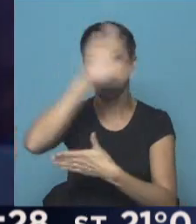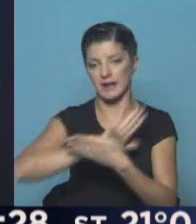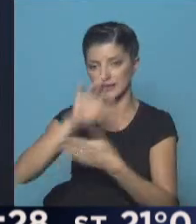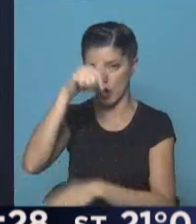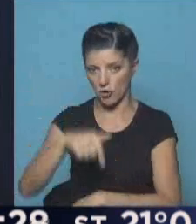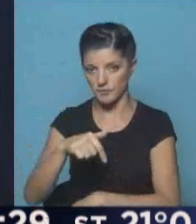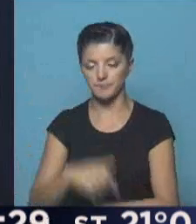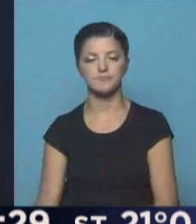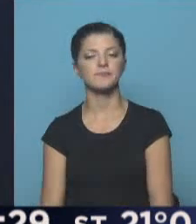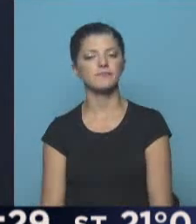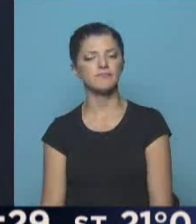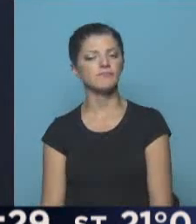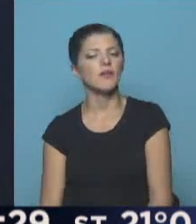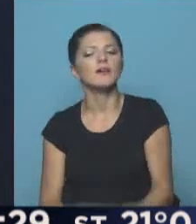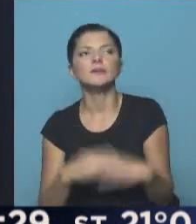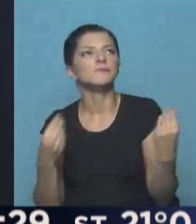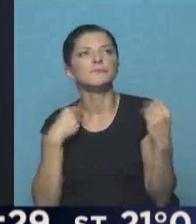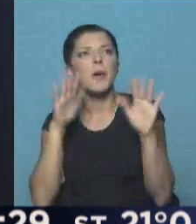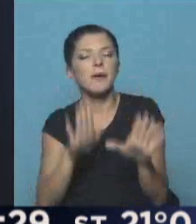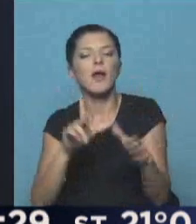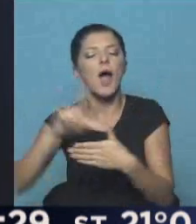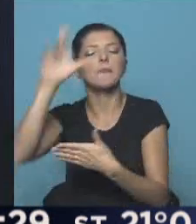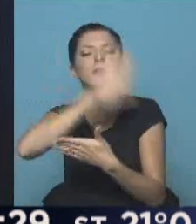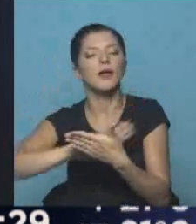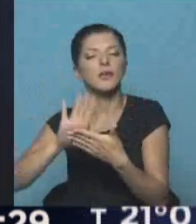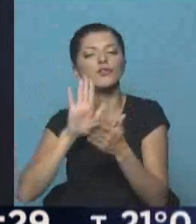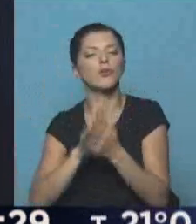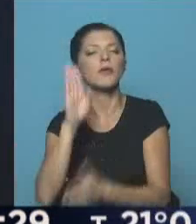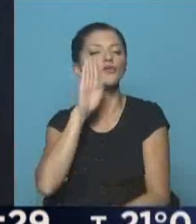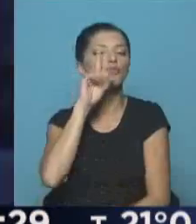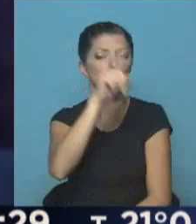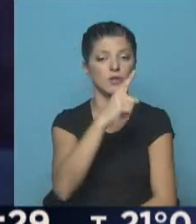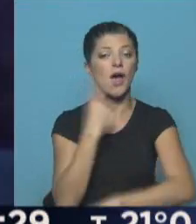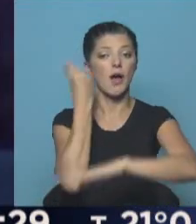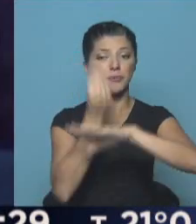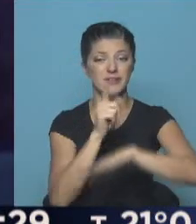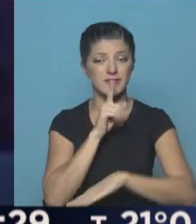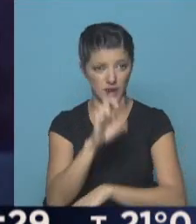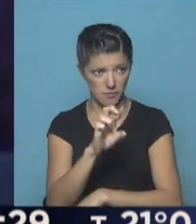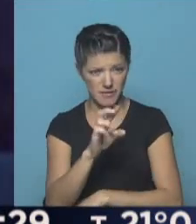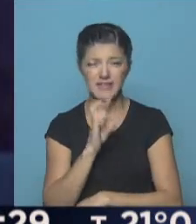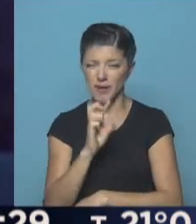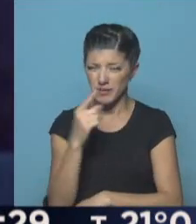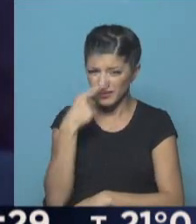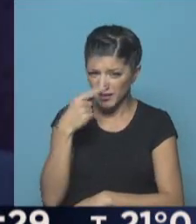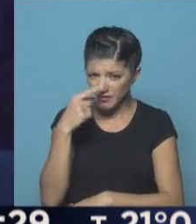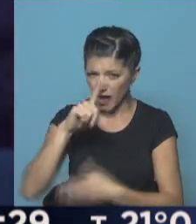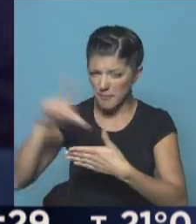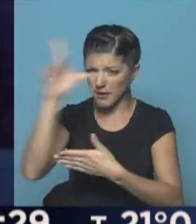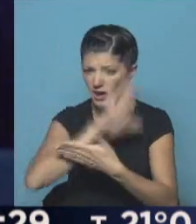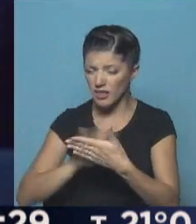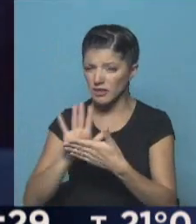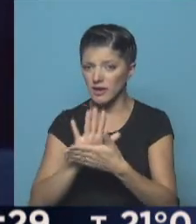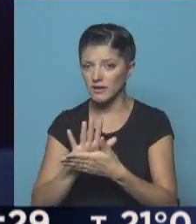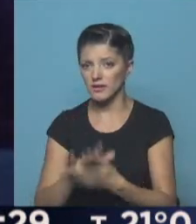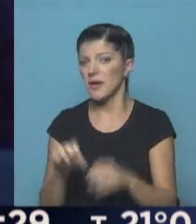qué debe esperar América Latina de un Estados Unidos presidido por Donald Trump? ¿Le interesa a Trump América Latina? Mejor